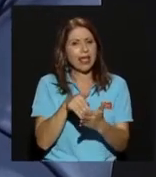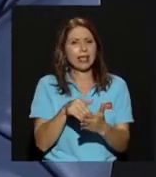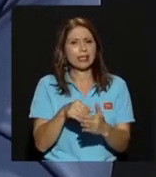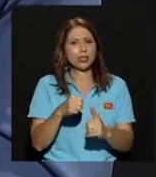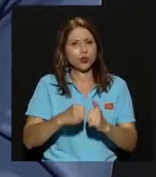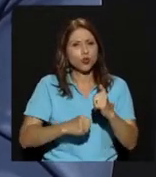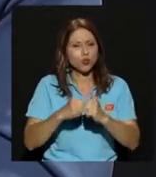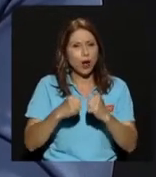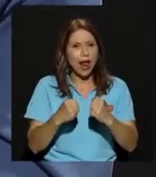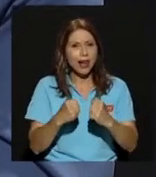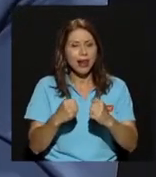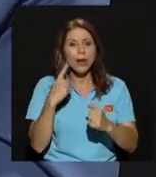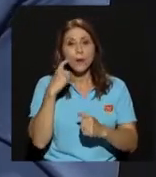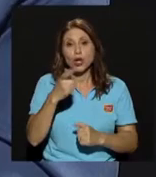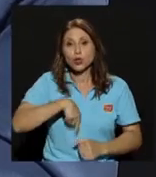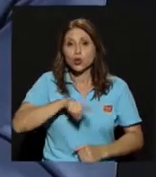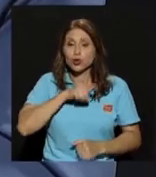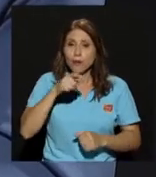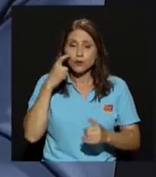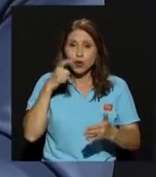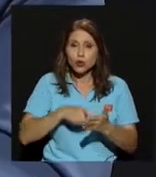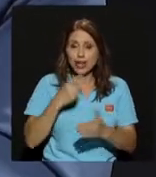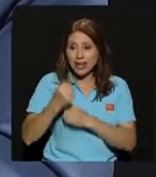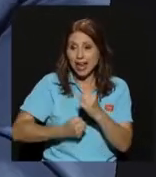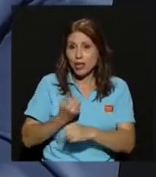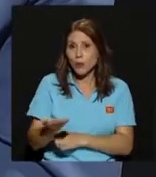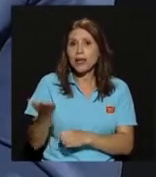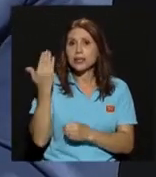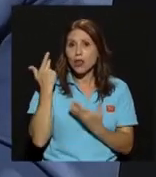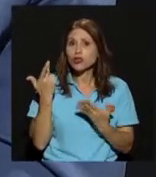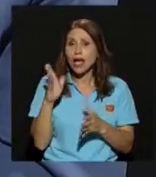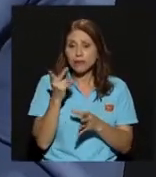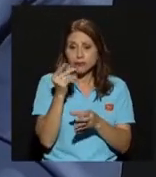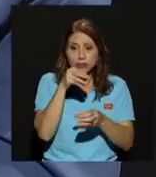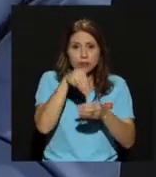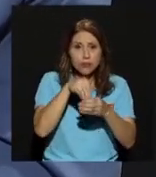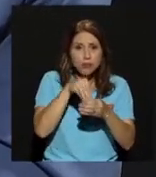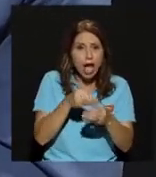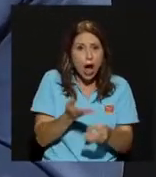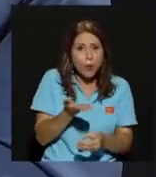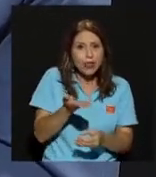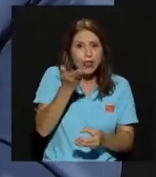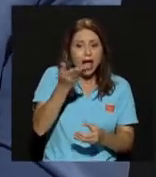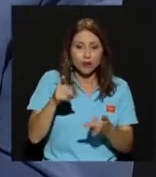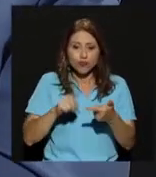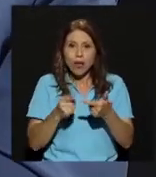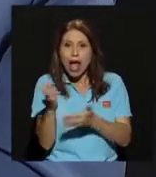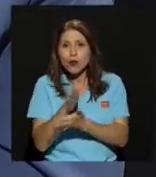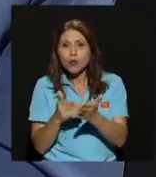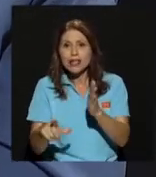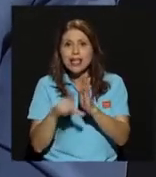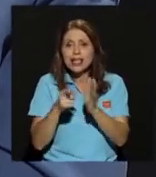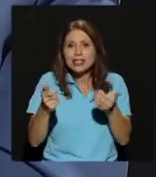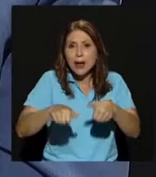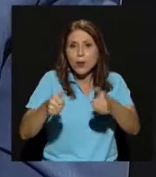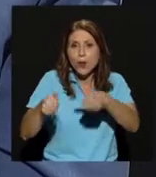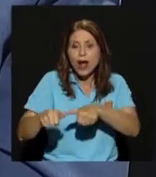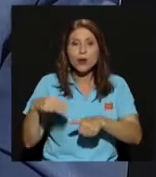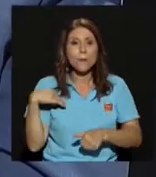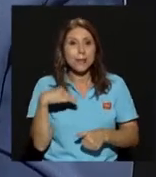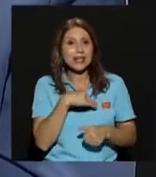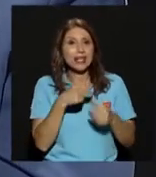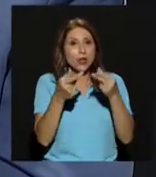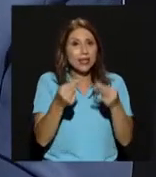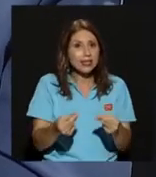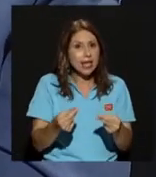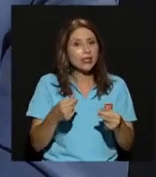que el año pasado aumentaron los ingresos que se toman se aprobaron algunas leyes el ministerio de hacienda ha hecho algunos esfuerzos